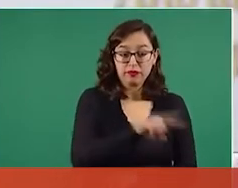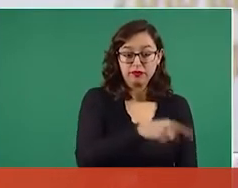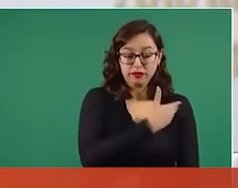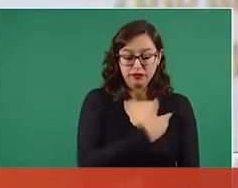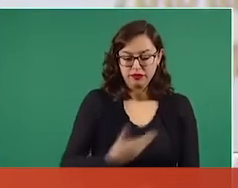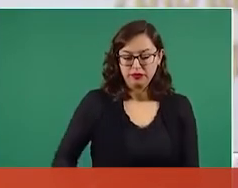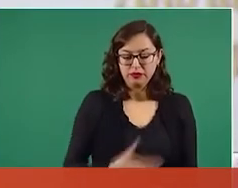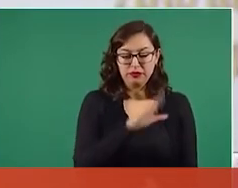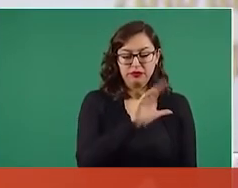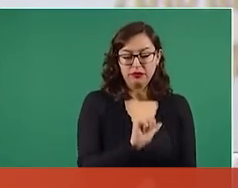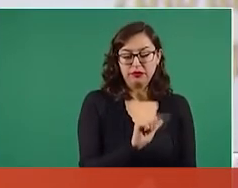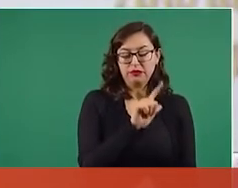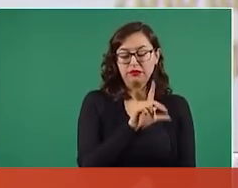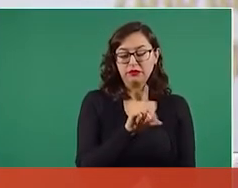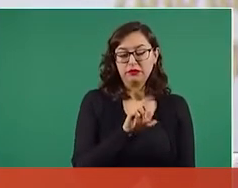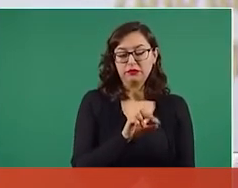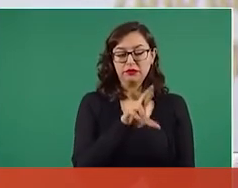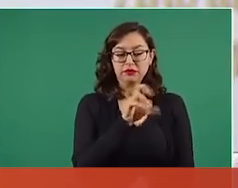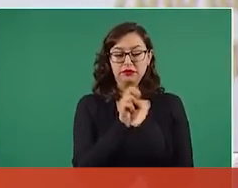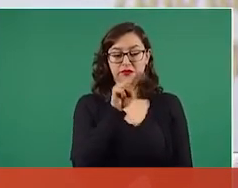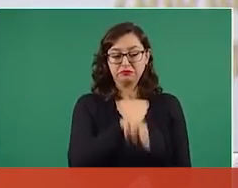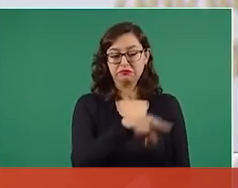ahí andaba yo,